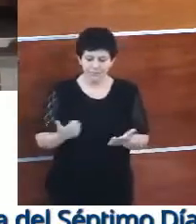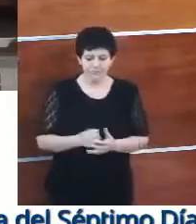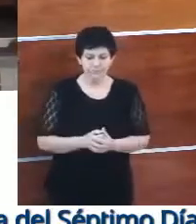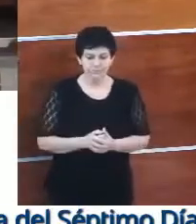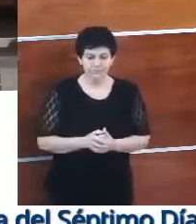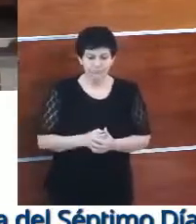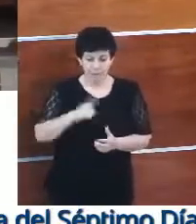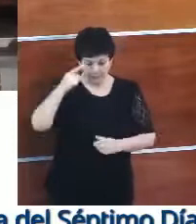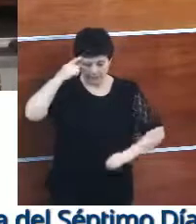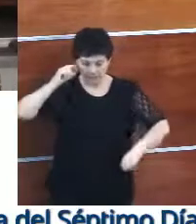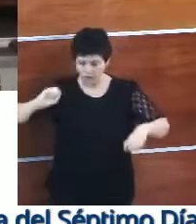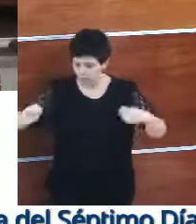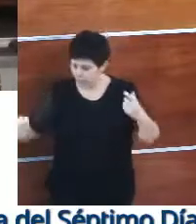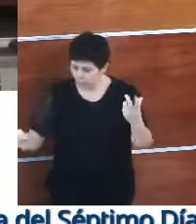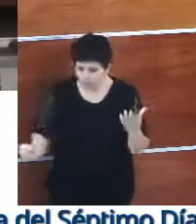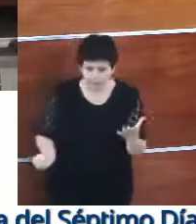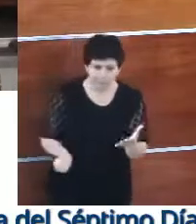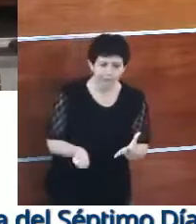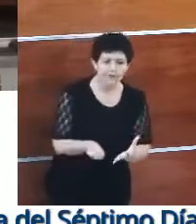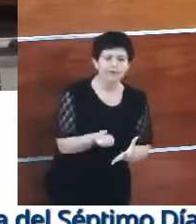la creación misma está liberada,